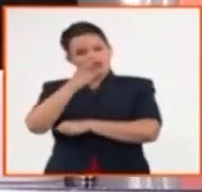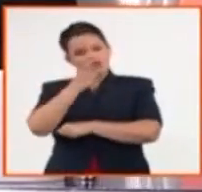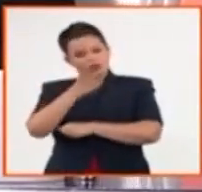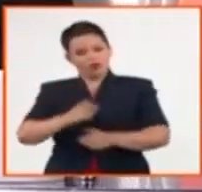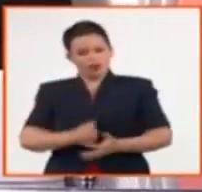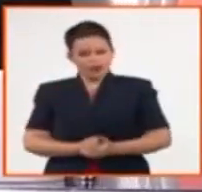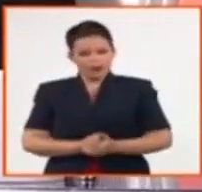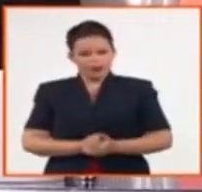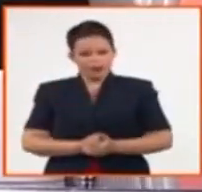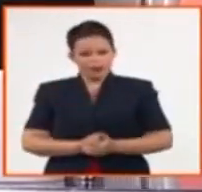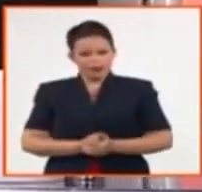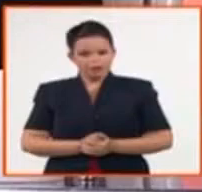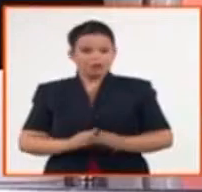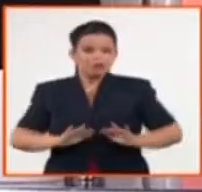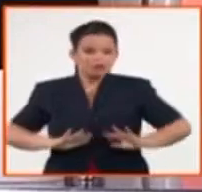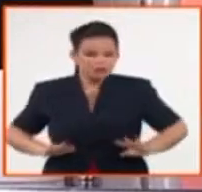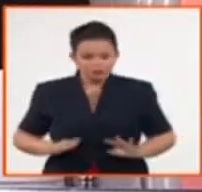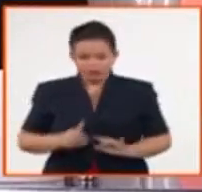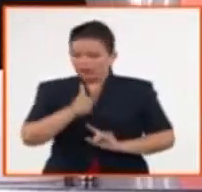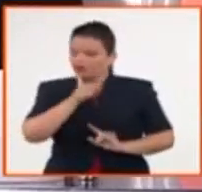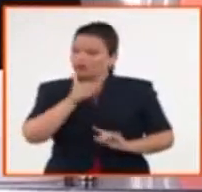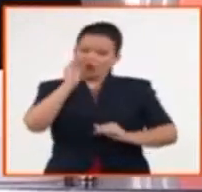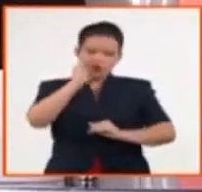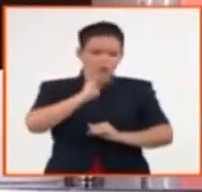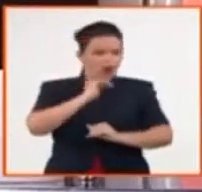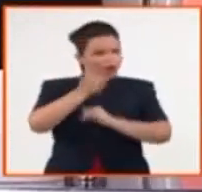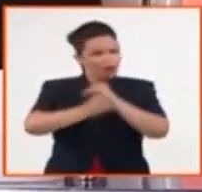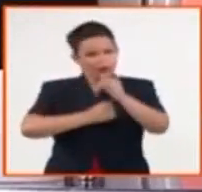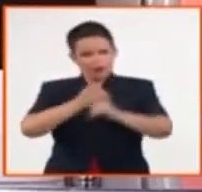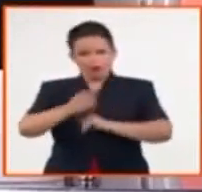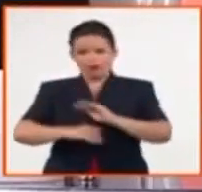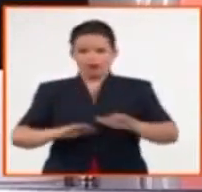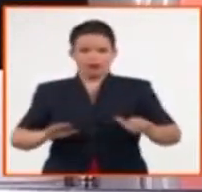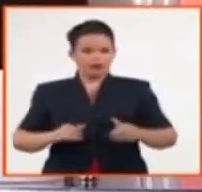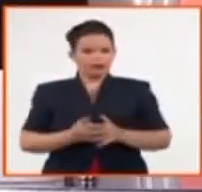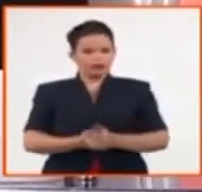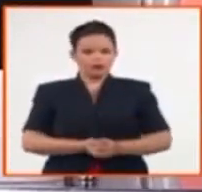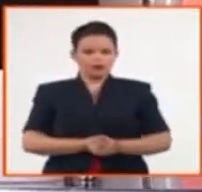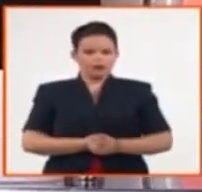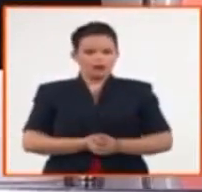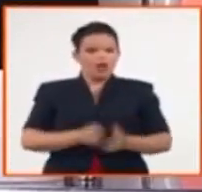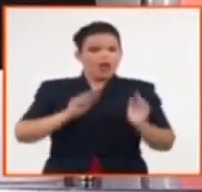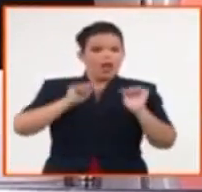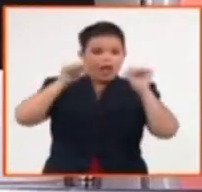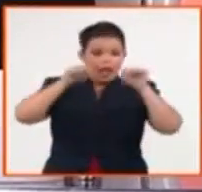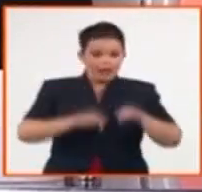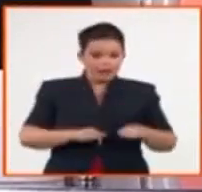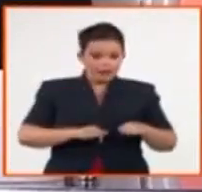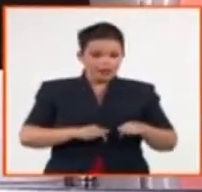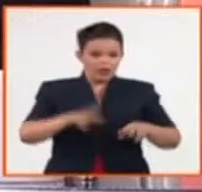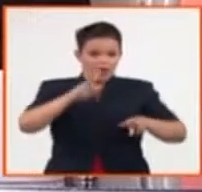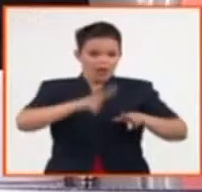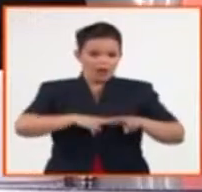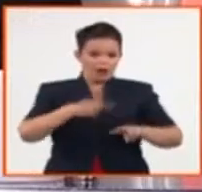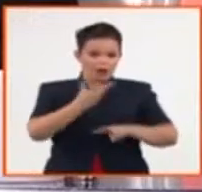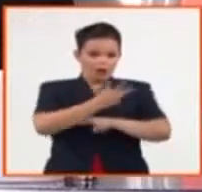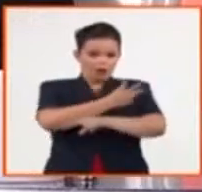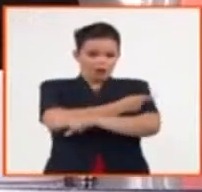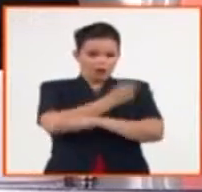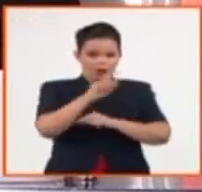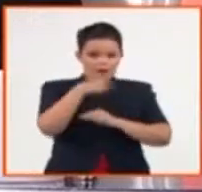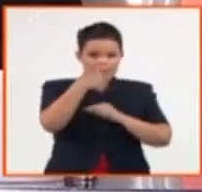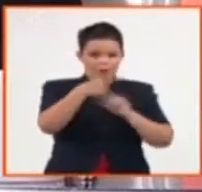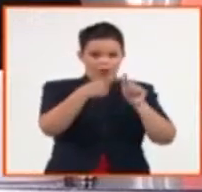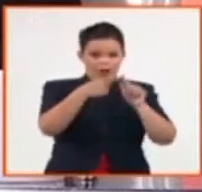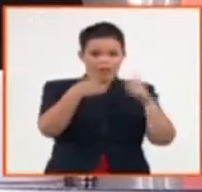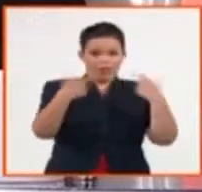al otro día de haber llegado aquí. Por tanto, están bien cercanos a asumir, en cualquiera de las variantes, están creadas las condiciones para que no pierdan los espacios que